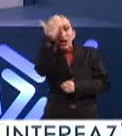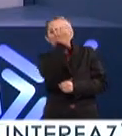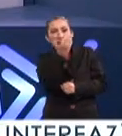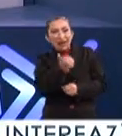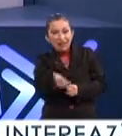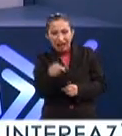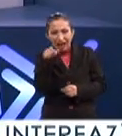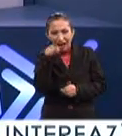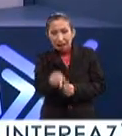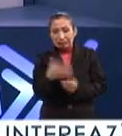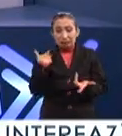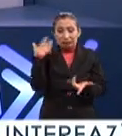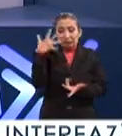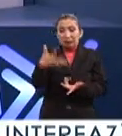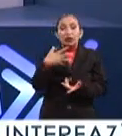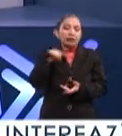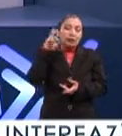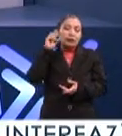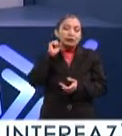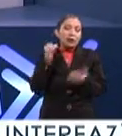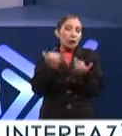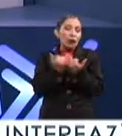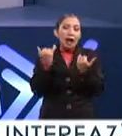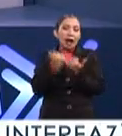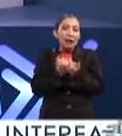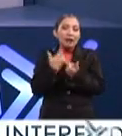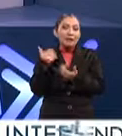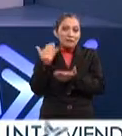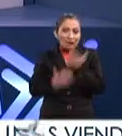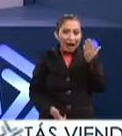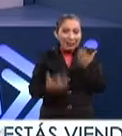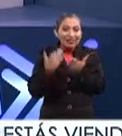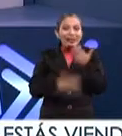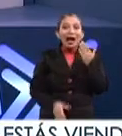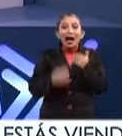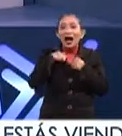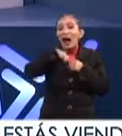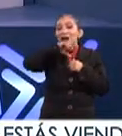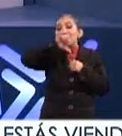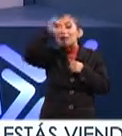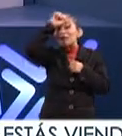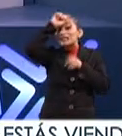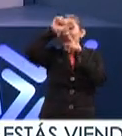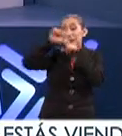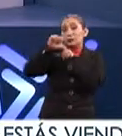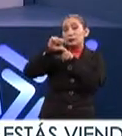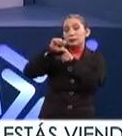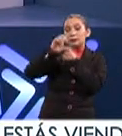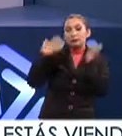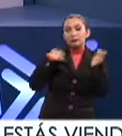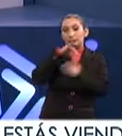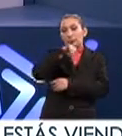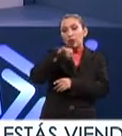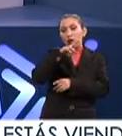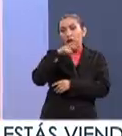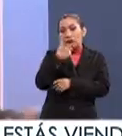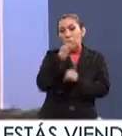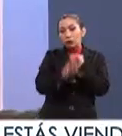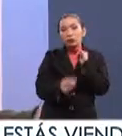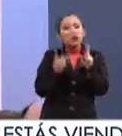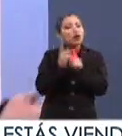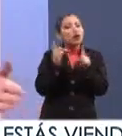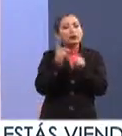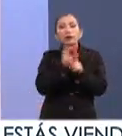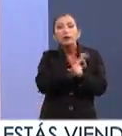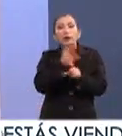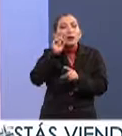habilidades fundamentales para el futuro, pues será muy difícil considerarlos dentro de este panorama de alfabetización. Jorge, pues finalmente, ¿dónde